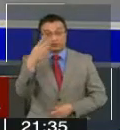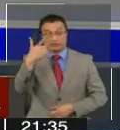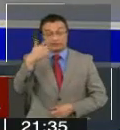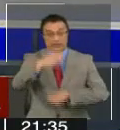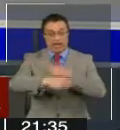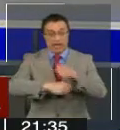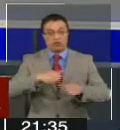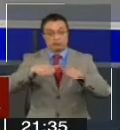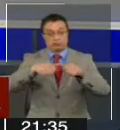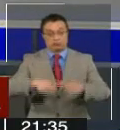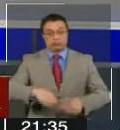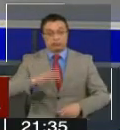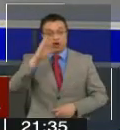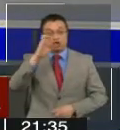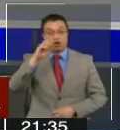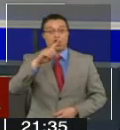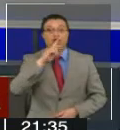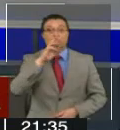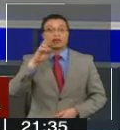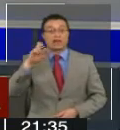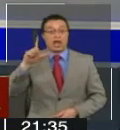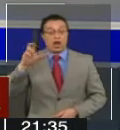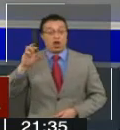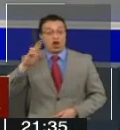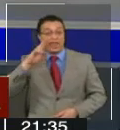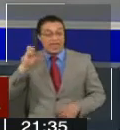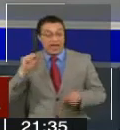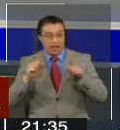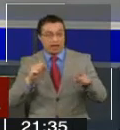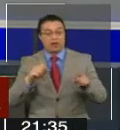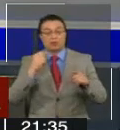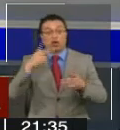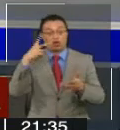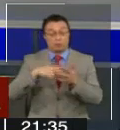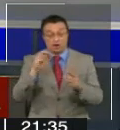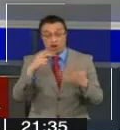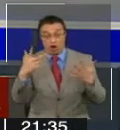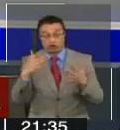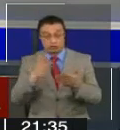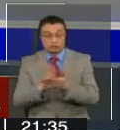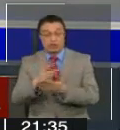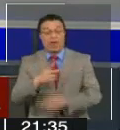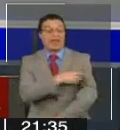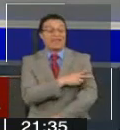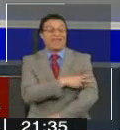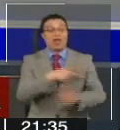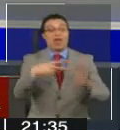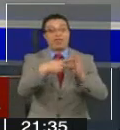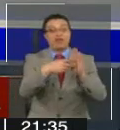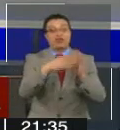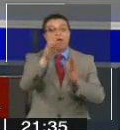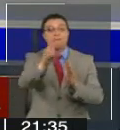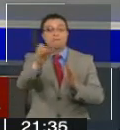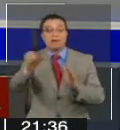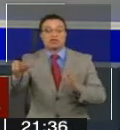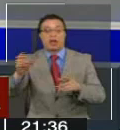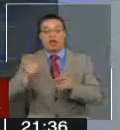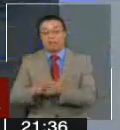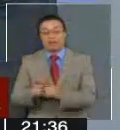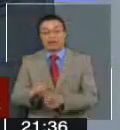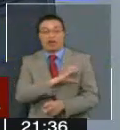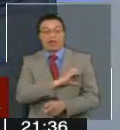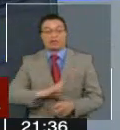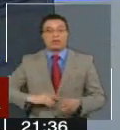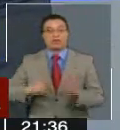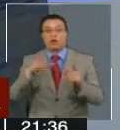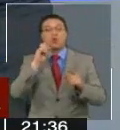en Contraloría. Así es. Toda su vida profesional. Y desde el 2008 ejercía como jefe de la División de Personal de la Administración del Estado.